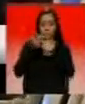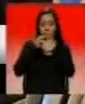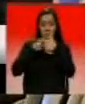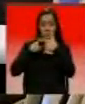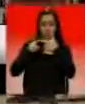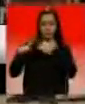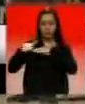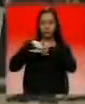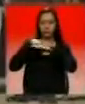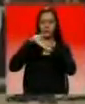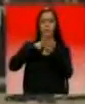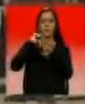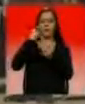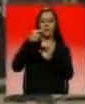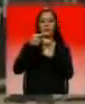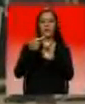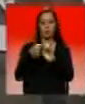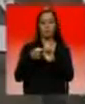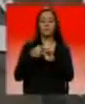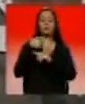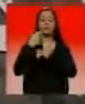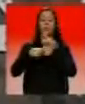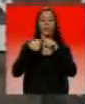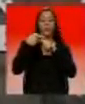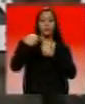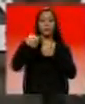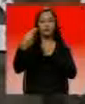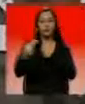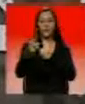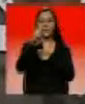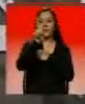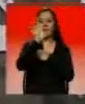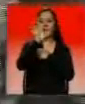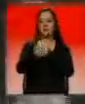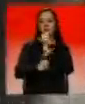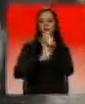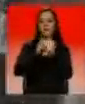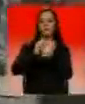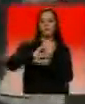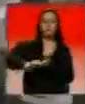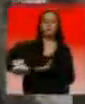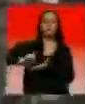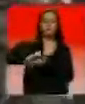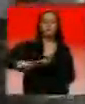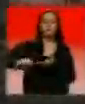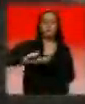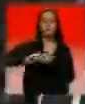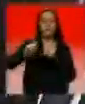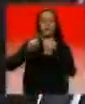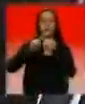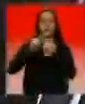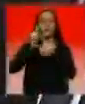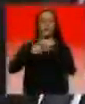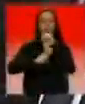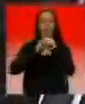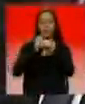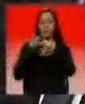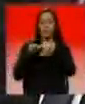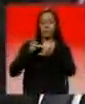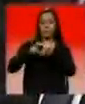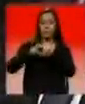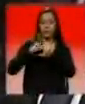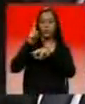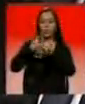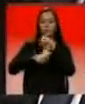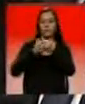coeficiente actual. Para el retiro se considerarán mínimo 25 años de aportes y se revisarán las pensiones en base a la inflación. Así los pensionistas no tendrán